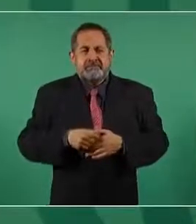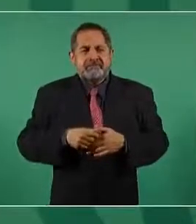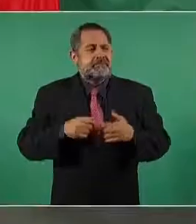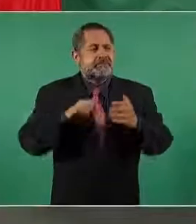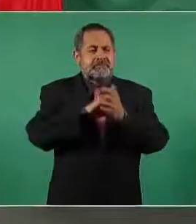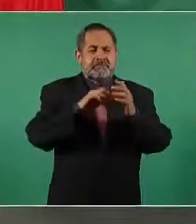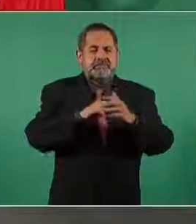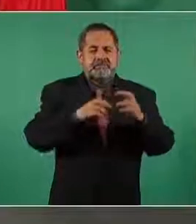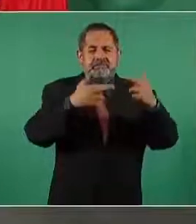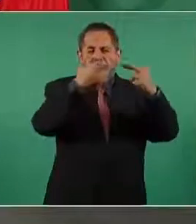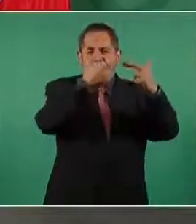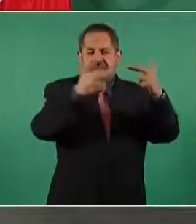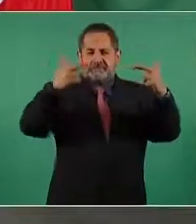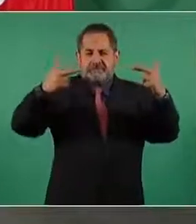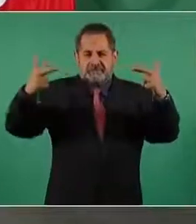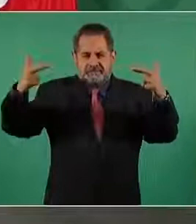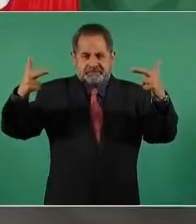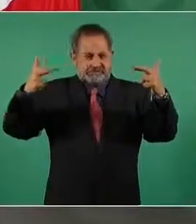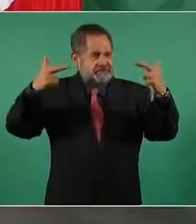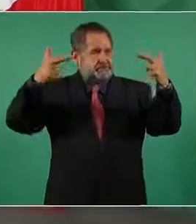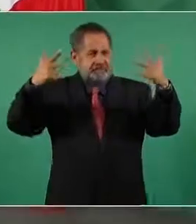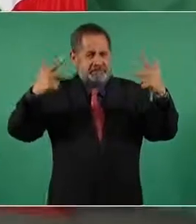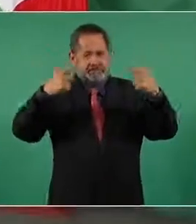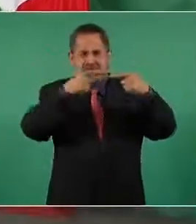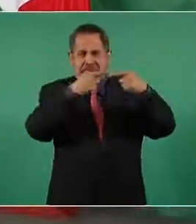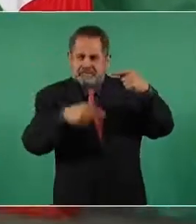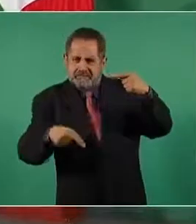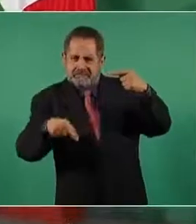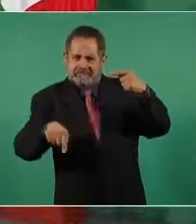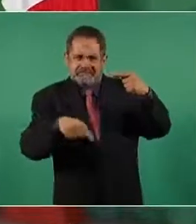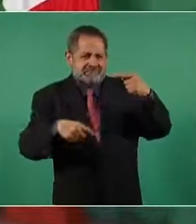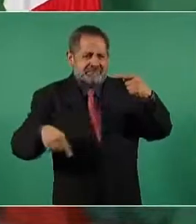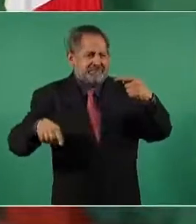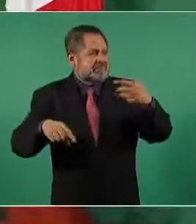transmisión en las comunidades más apartadas